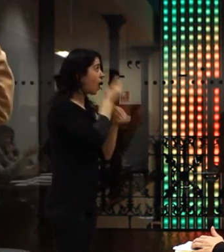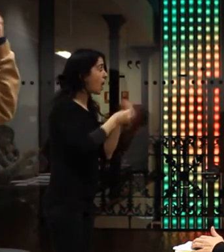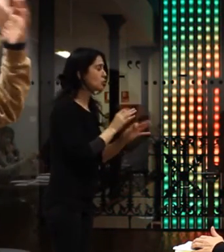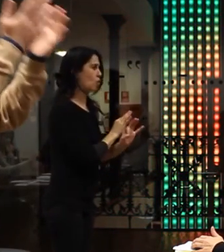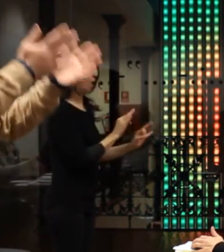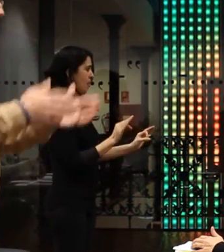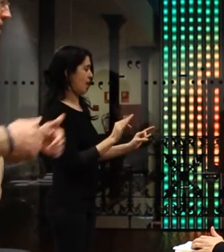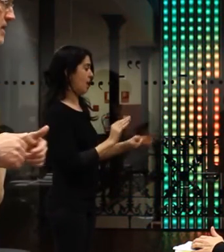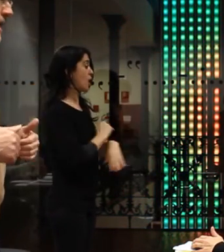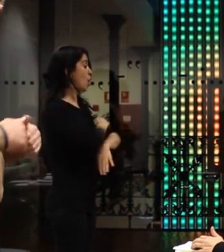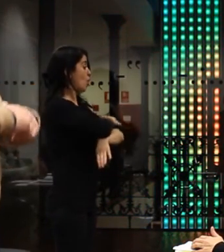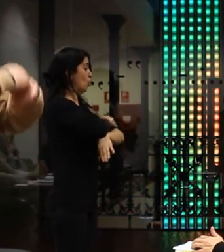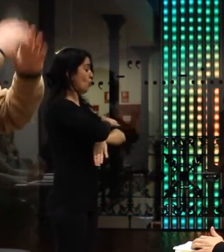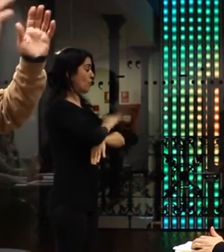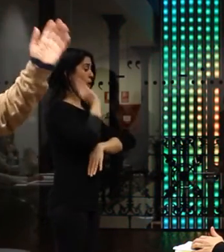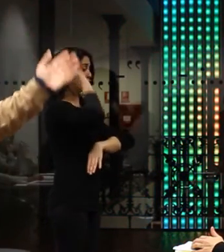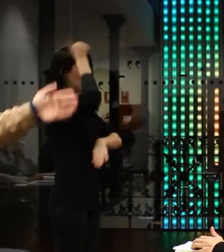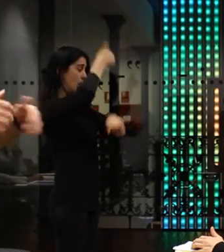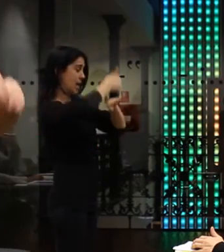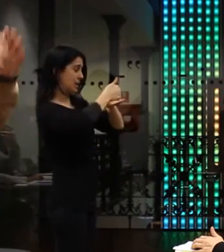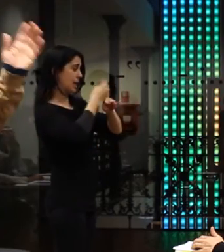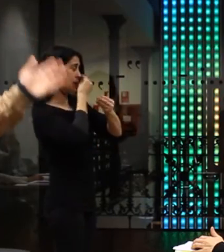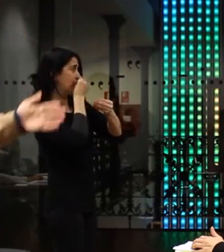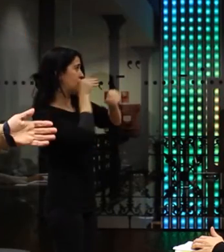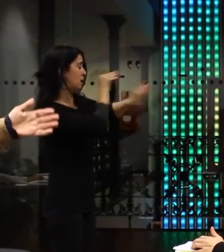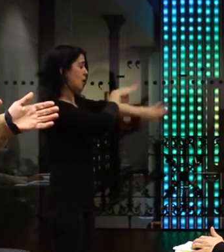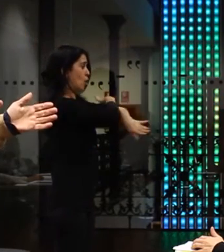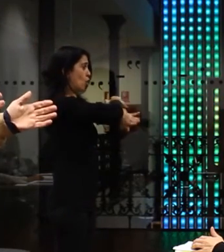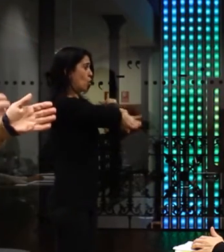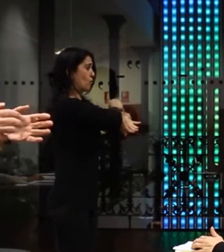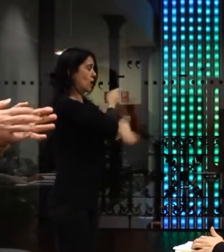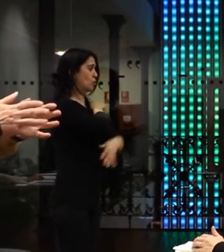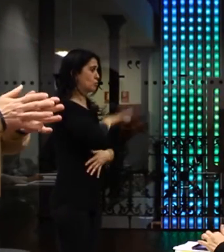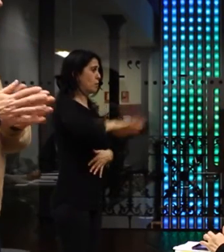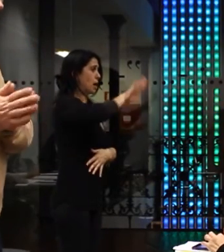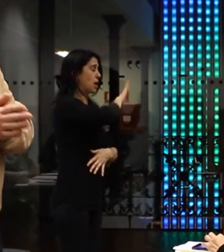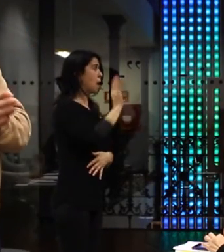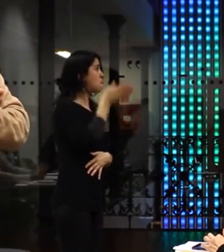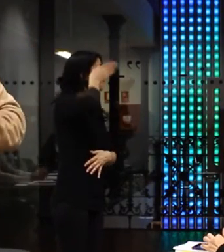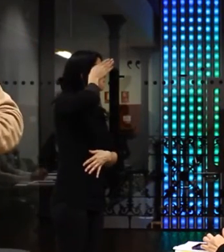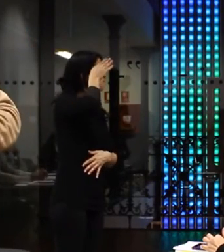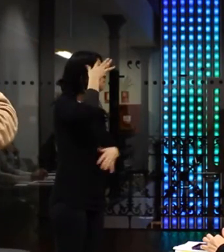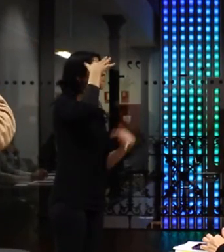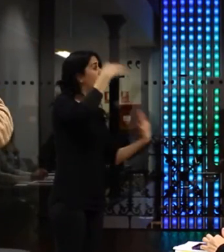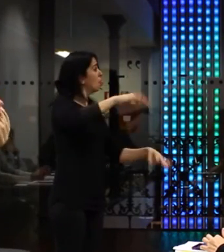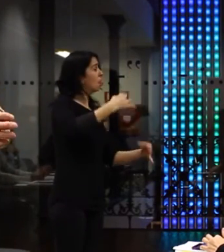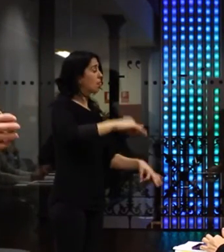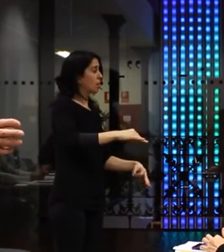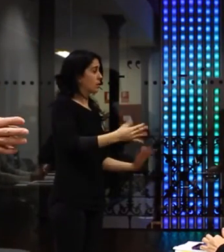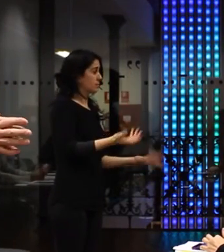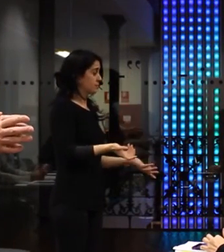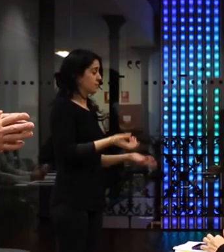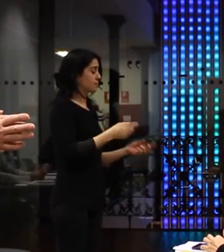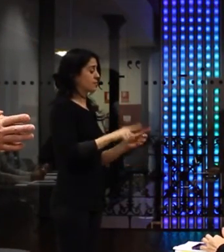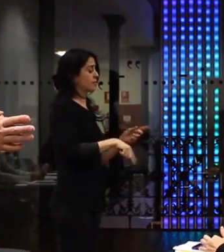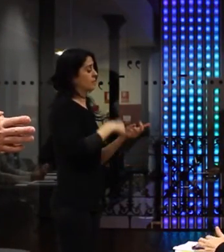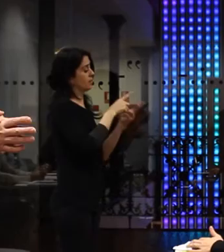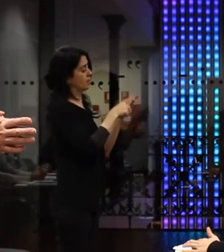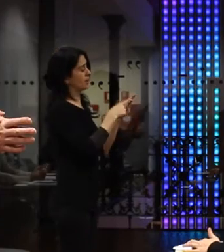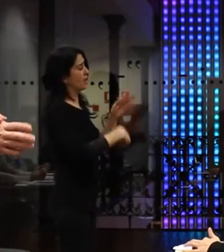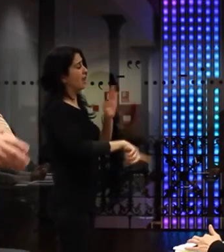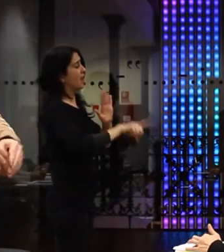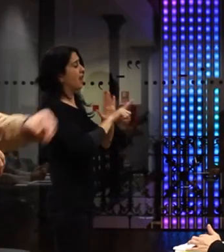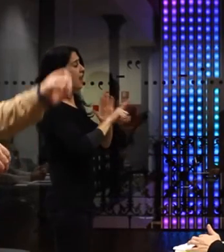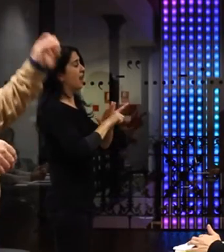se ha dirigido al gobierno del Estado, el gobierno del Estado no se ha dado por enterado. Y una ley para paliar los efectos de la